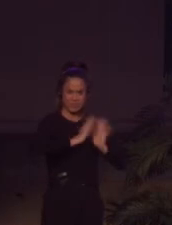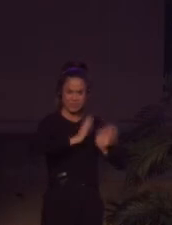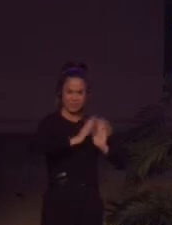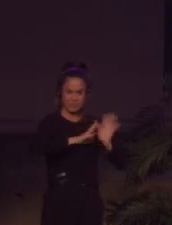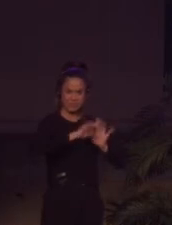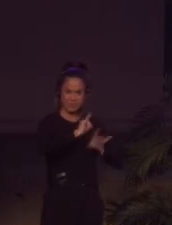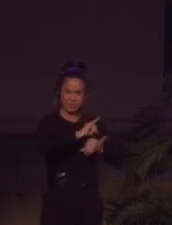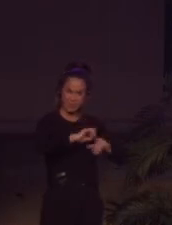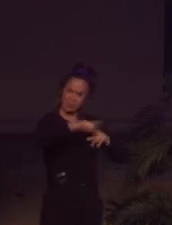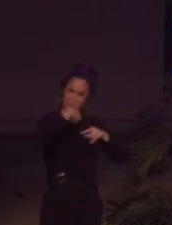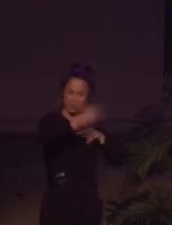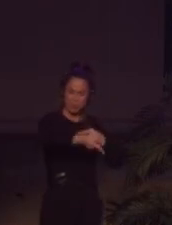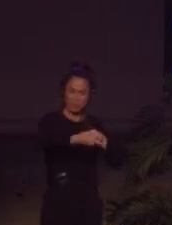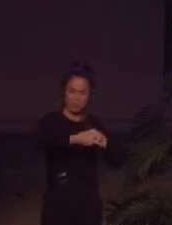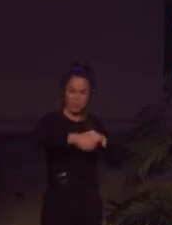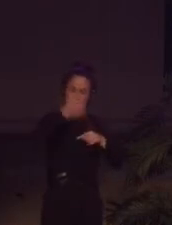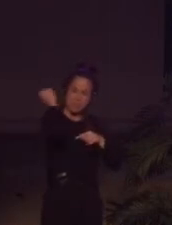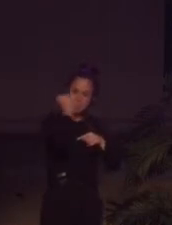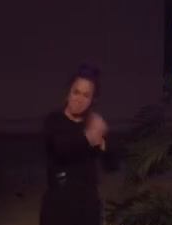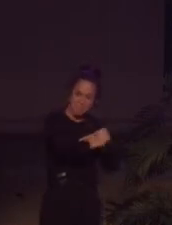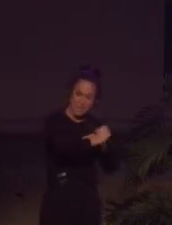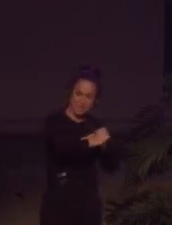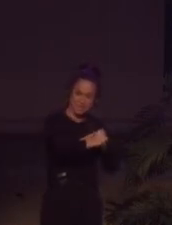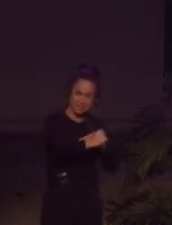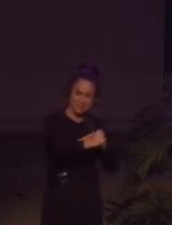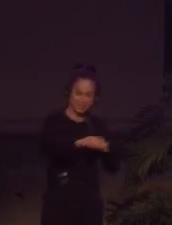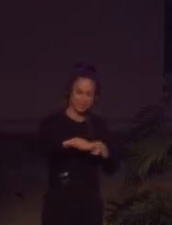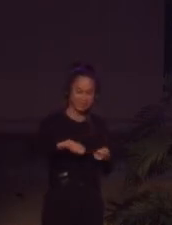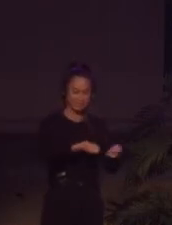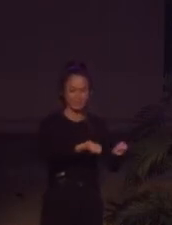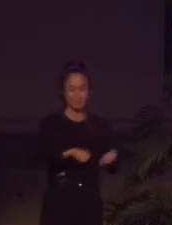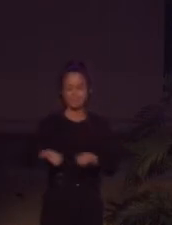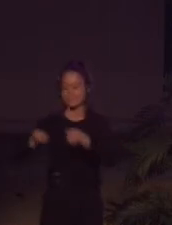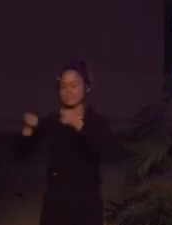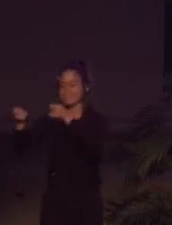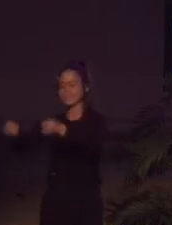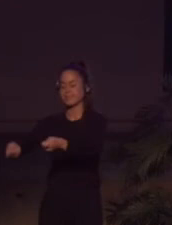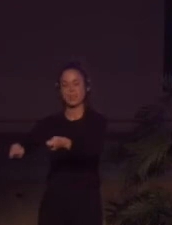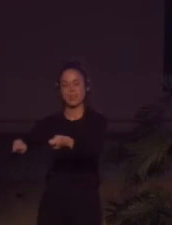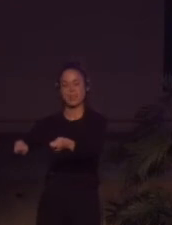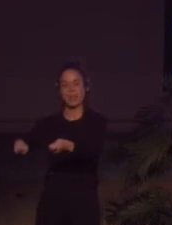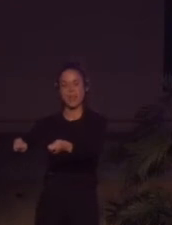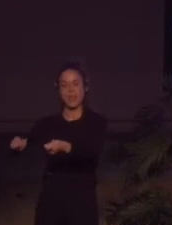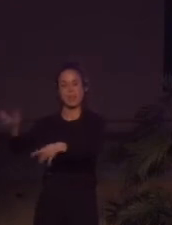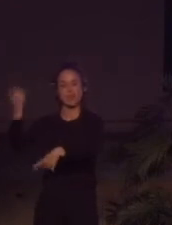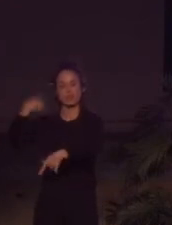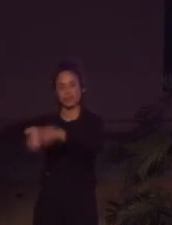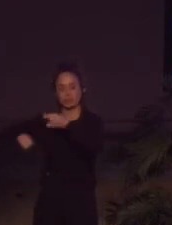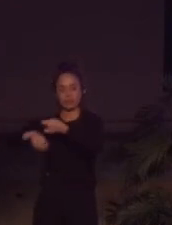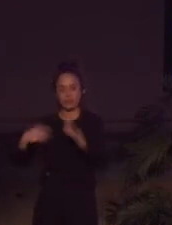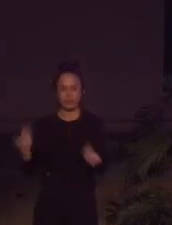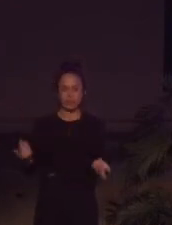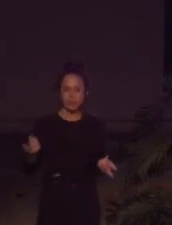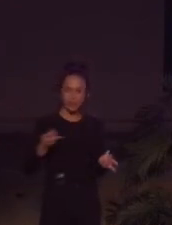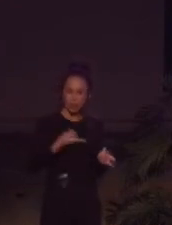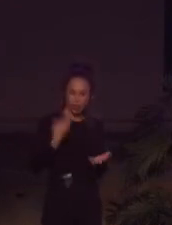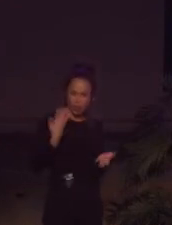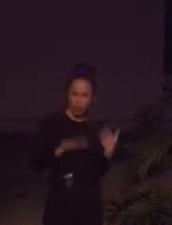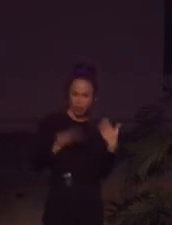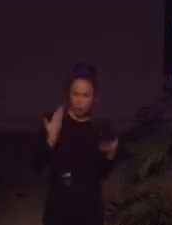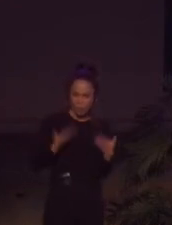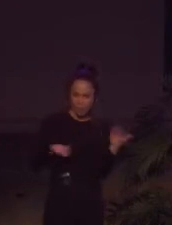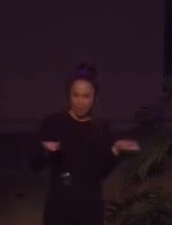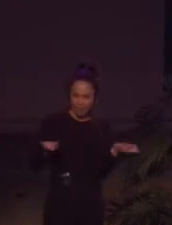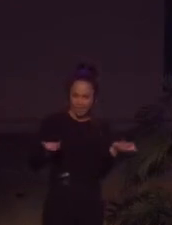eso la matas, la metes en una bandeja y la pones en el supermercado. ¿Cómo podemos comparar eso, ¿vale?